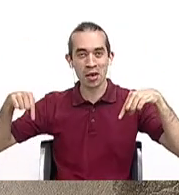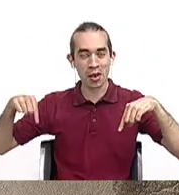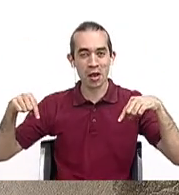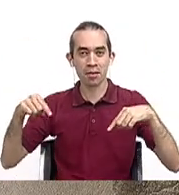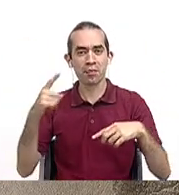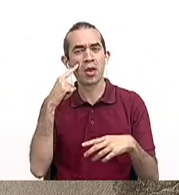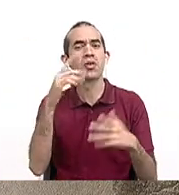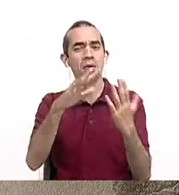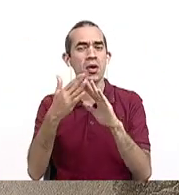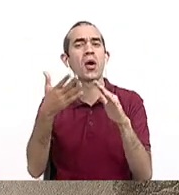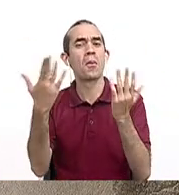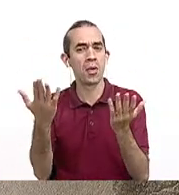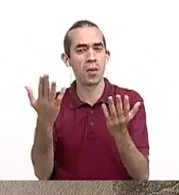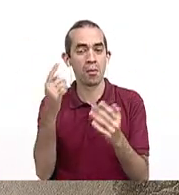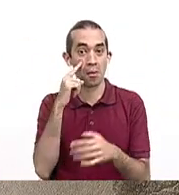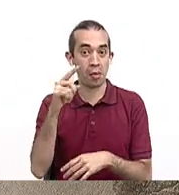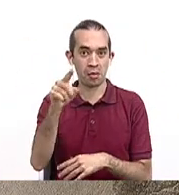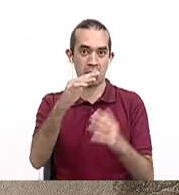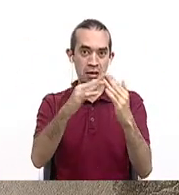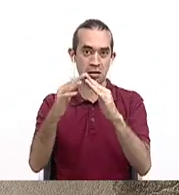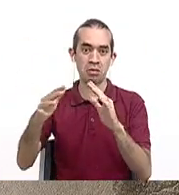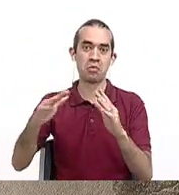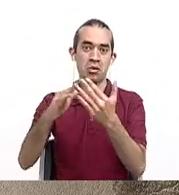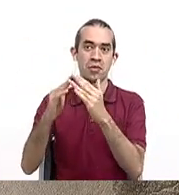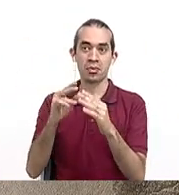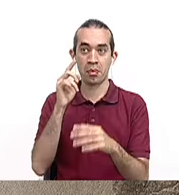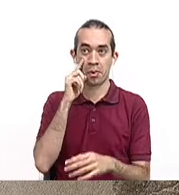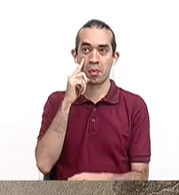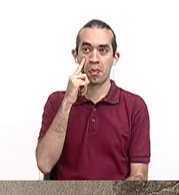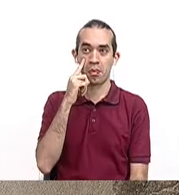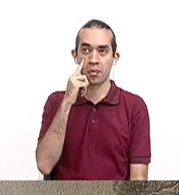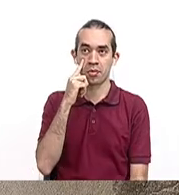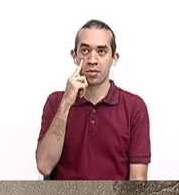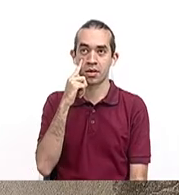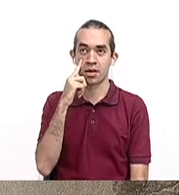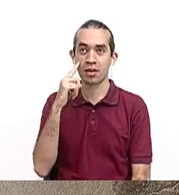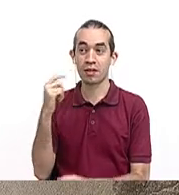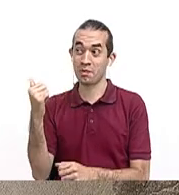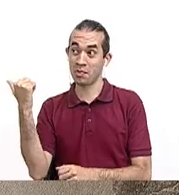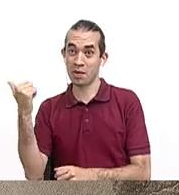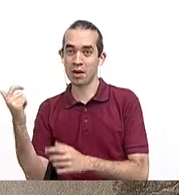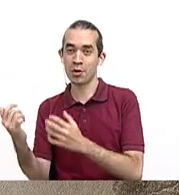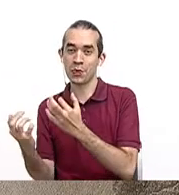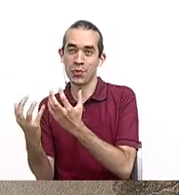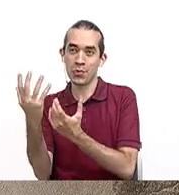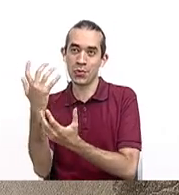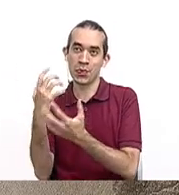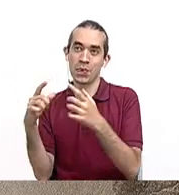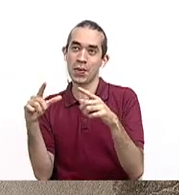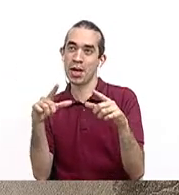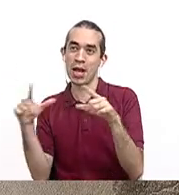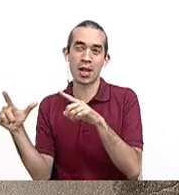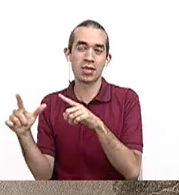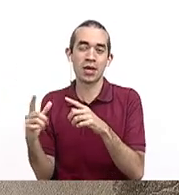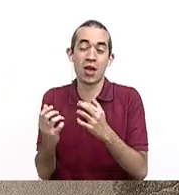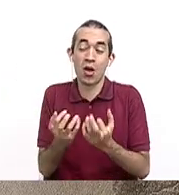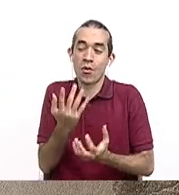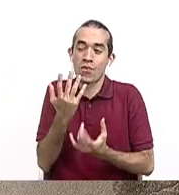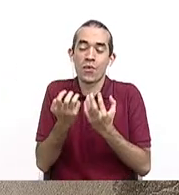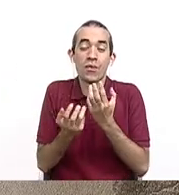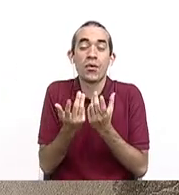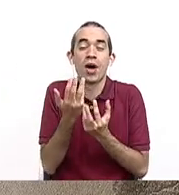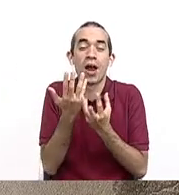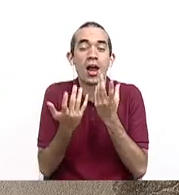miren ustedes por acá y aquí tenemos también ahí está la chimenea listísima con el fuego que nos invita a